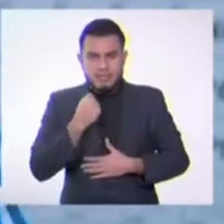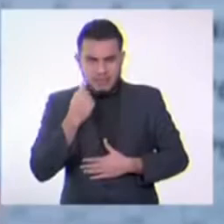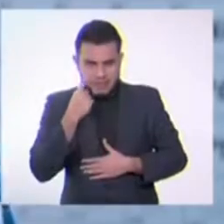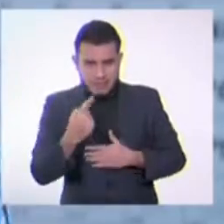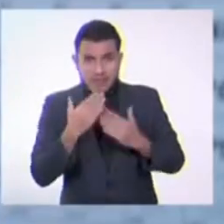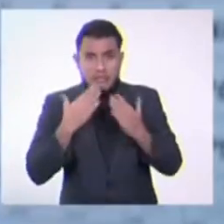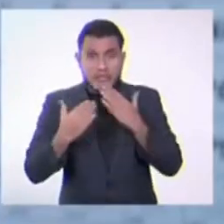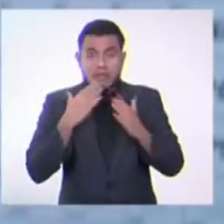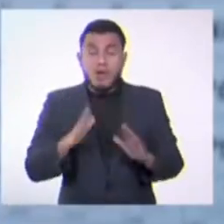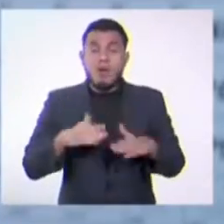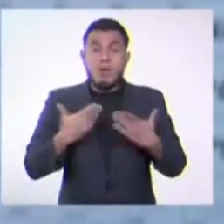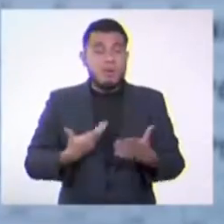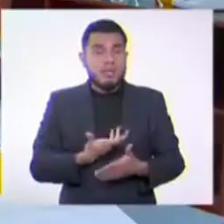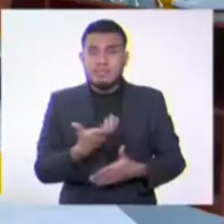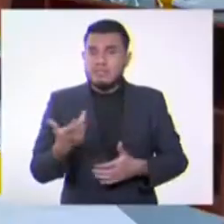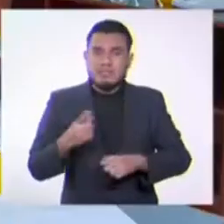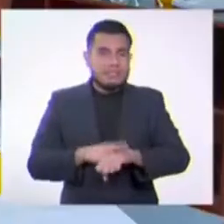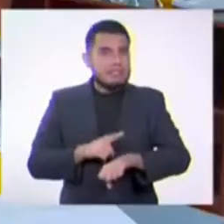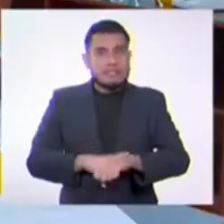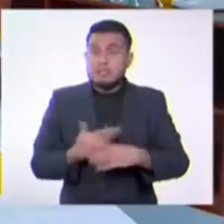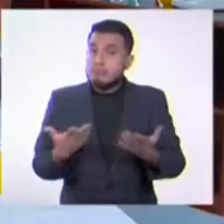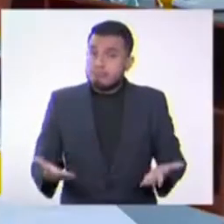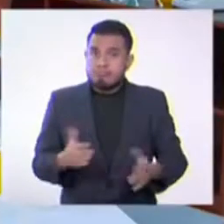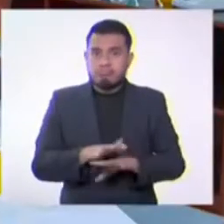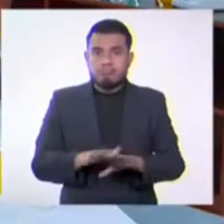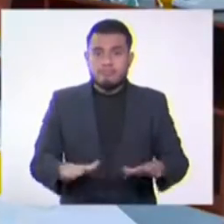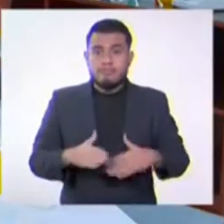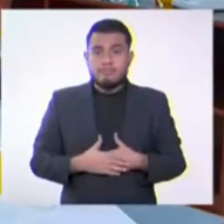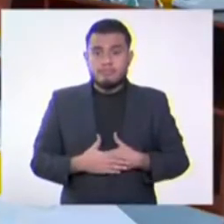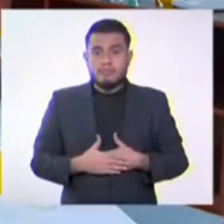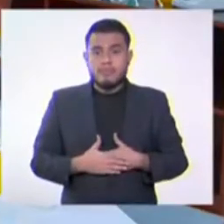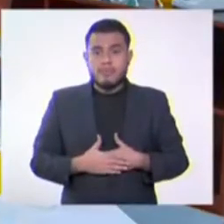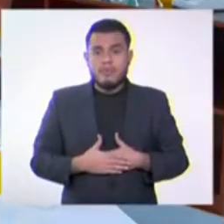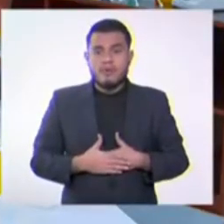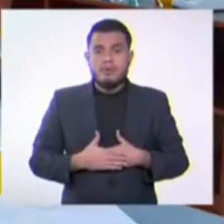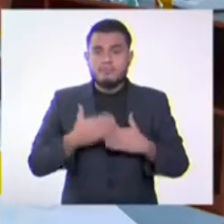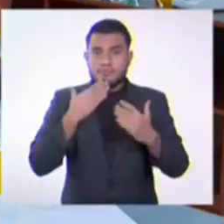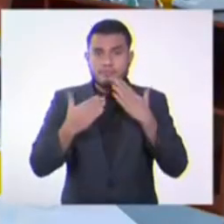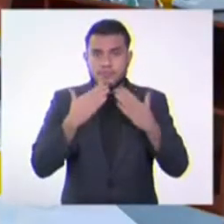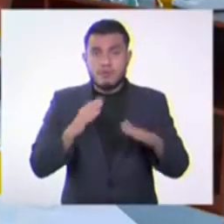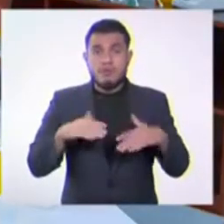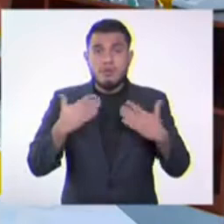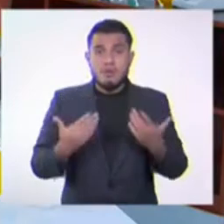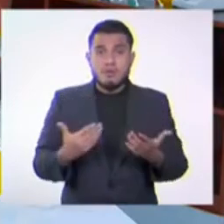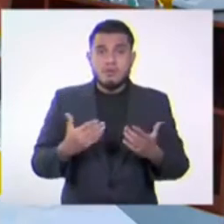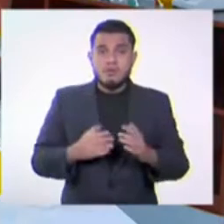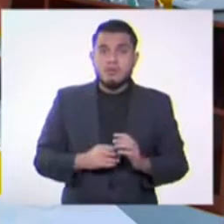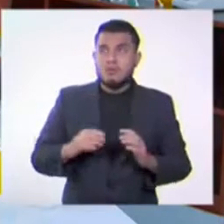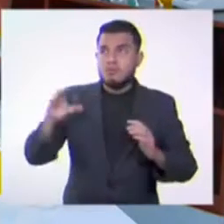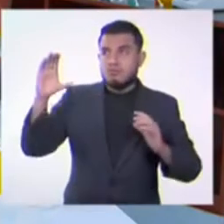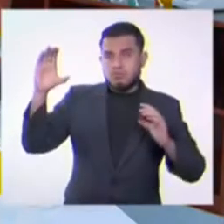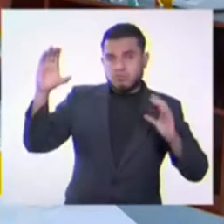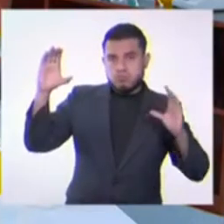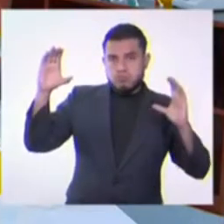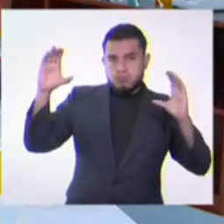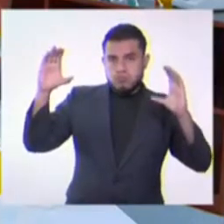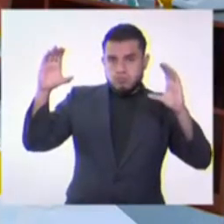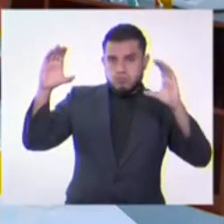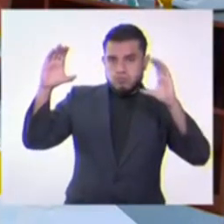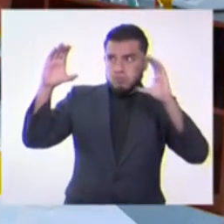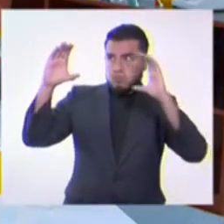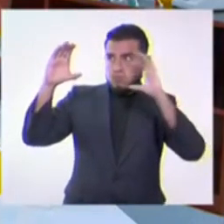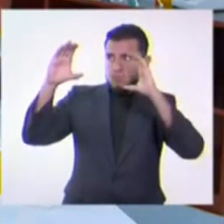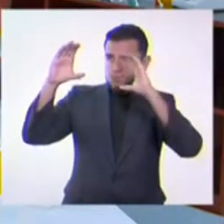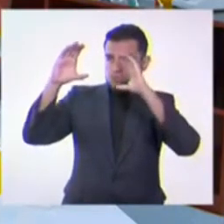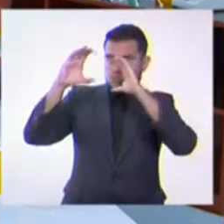pasada porque ya no nos alcanzó el tiempo. Era hablar un poco sobre los eclipses. Entonces, antes de arrancar el